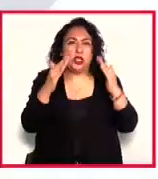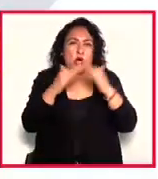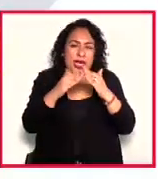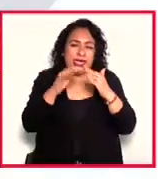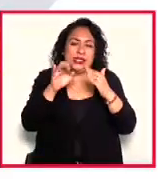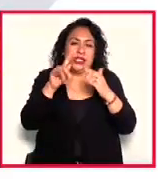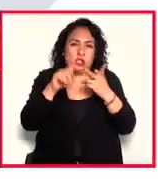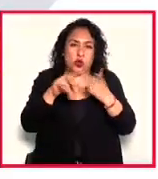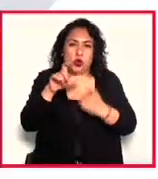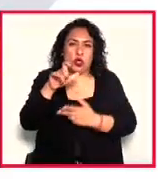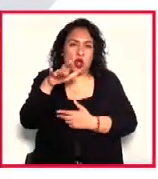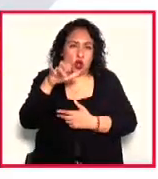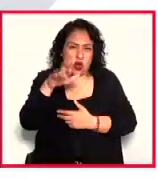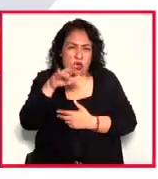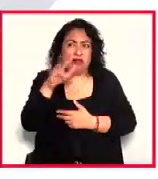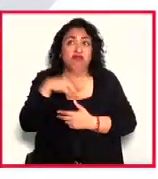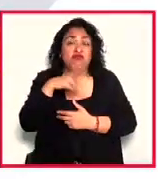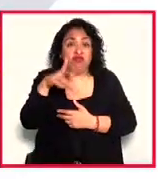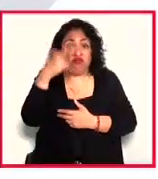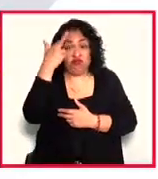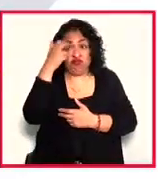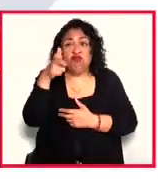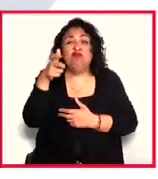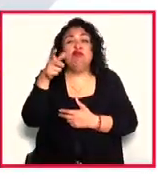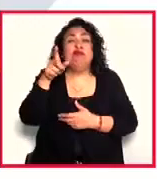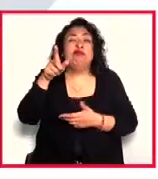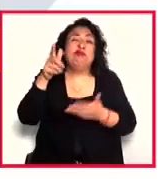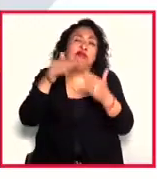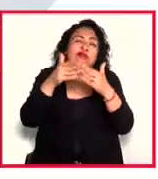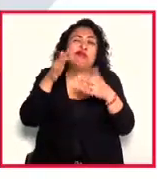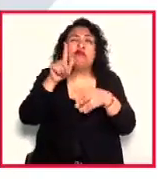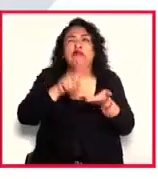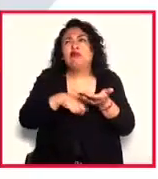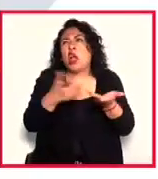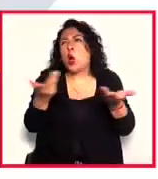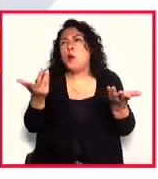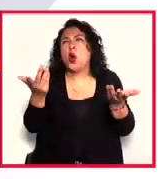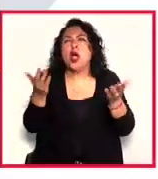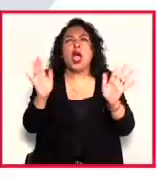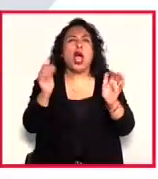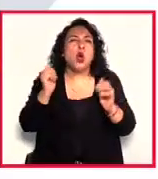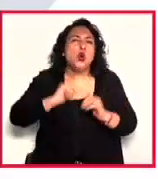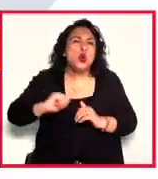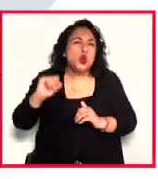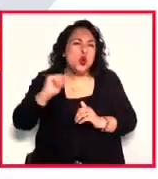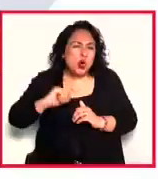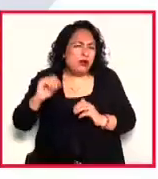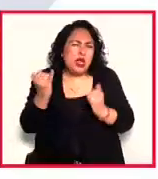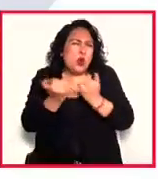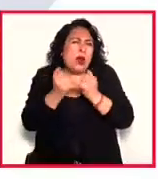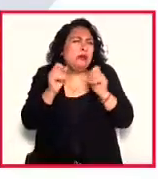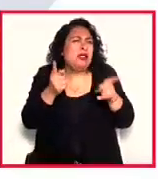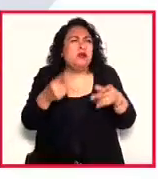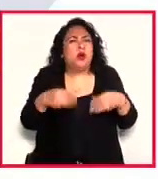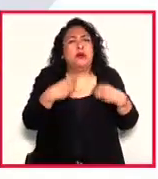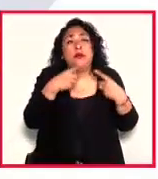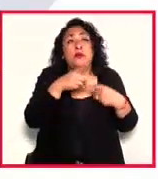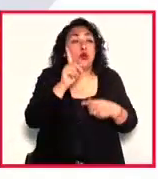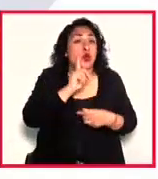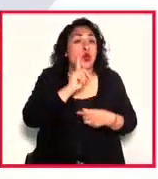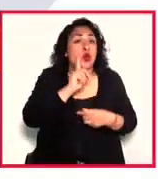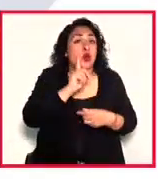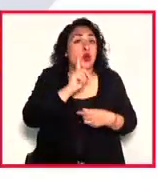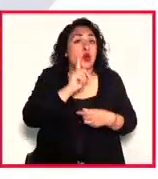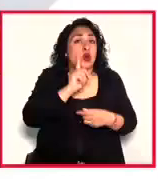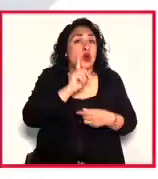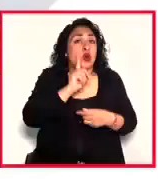casa tenía pues los descuidos propios de una casa de habitación que cuando Leonora fallece en el 2011,